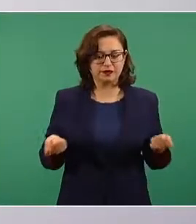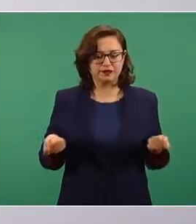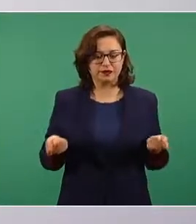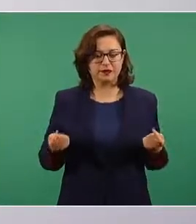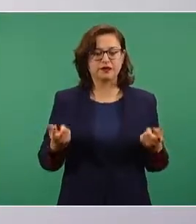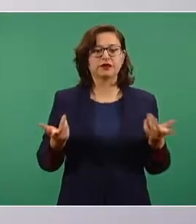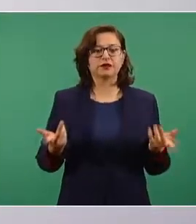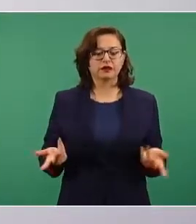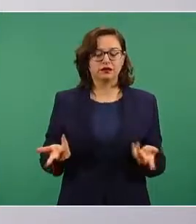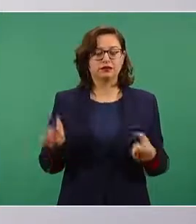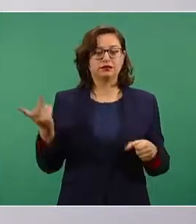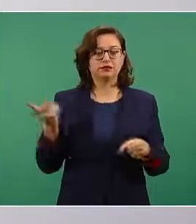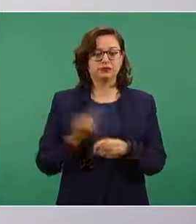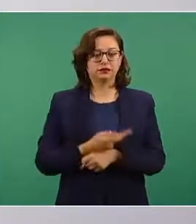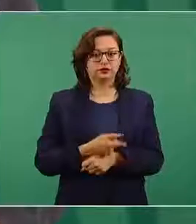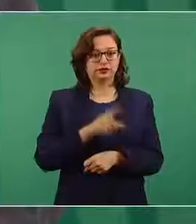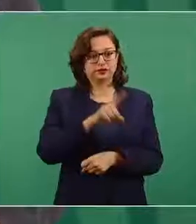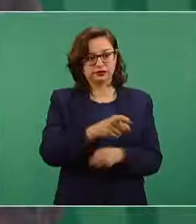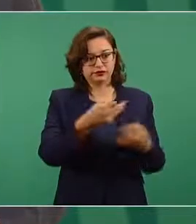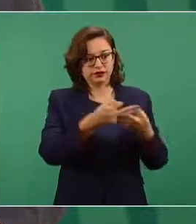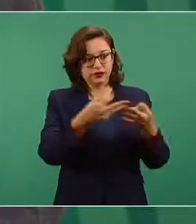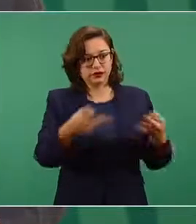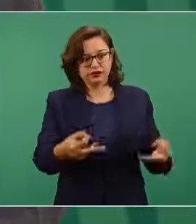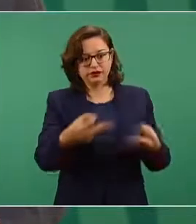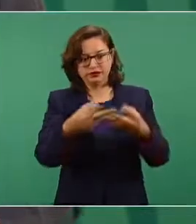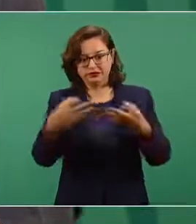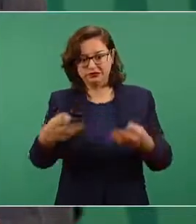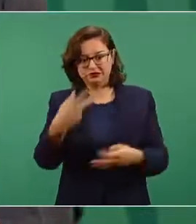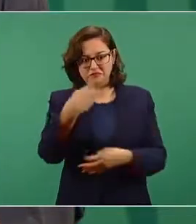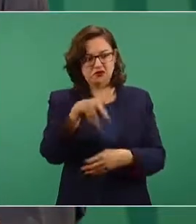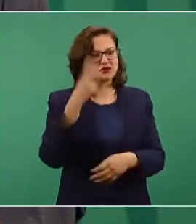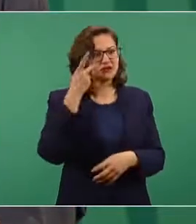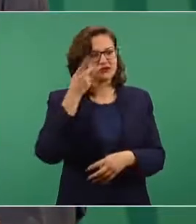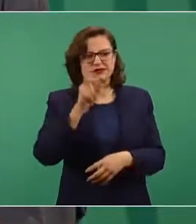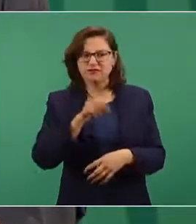despojar de sus tierras a los pueblos originarios,